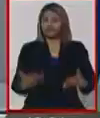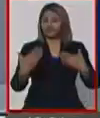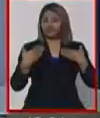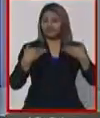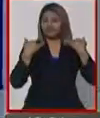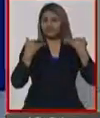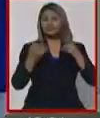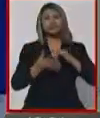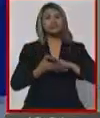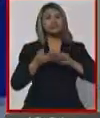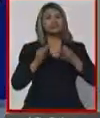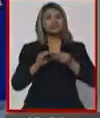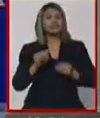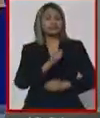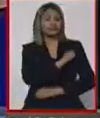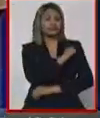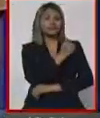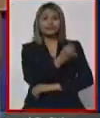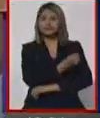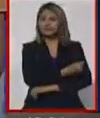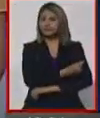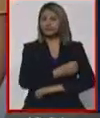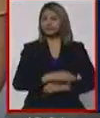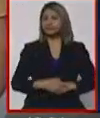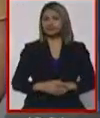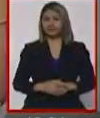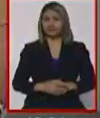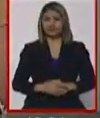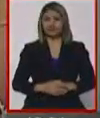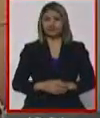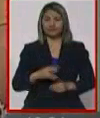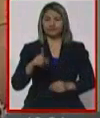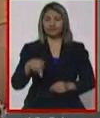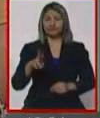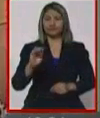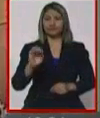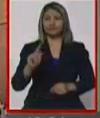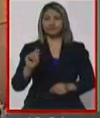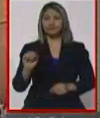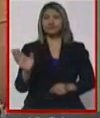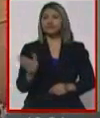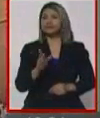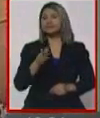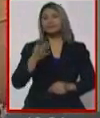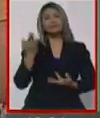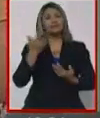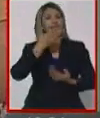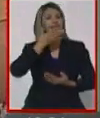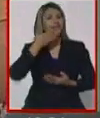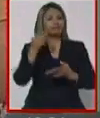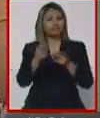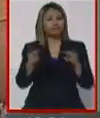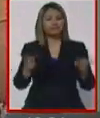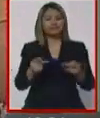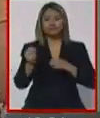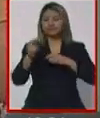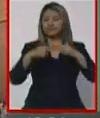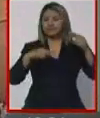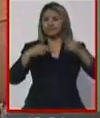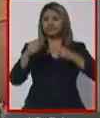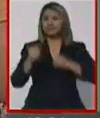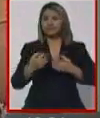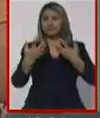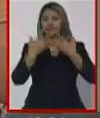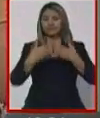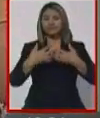Tenemos más información porque las autoridades de Puerto Suárez esperan mejoras en la provincia con la construcción